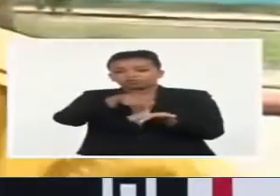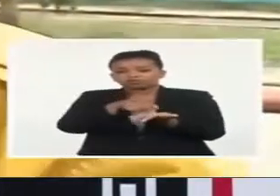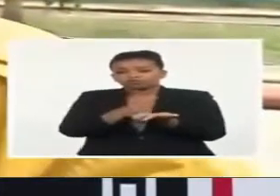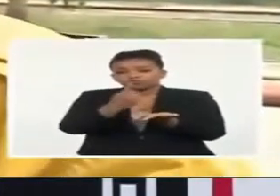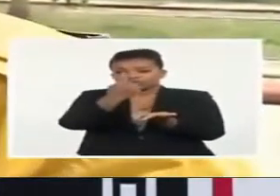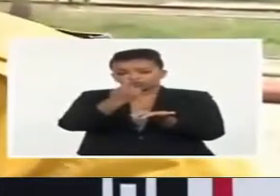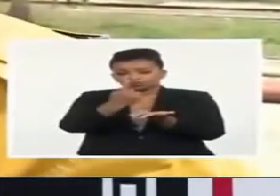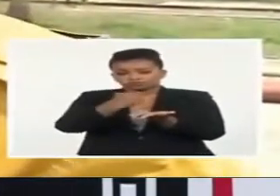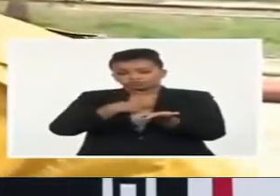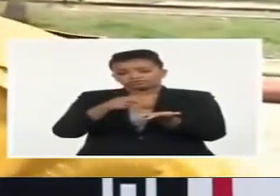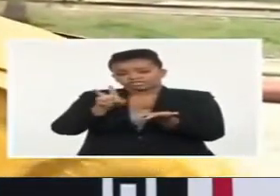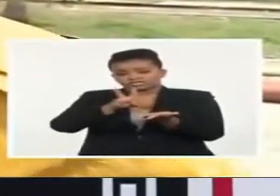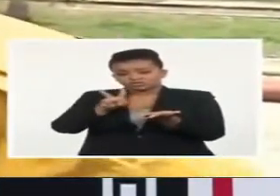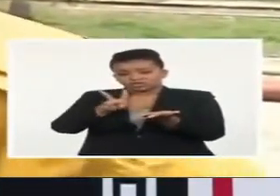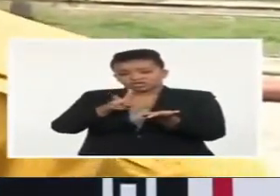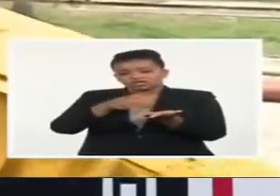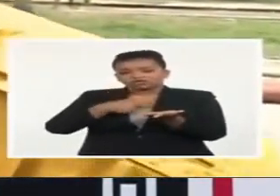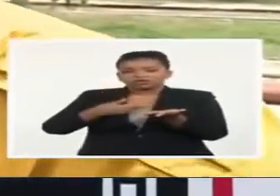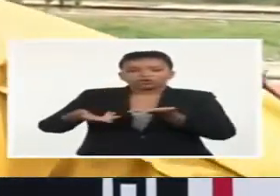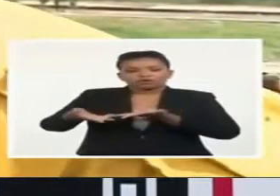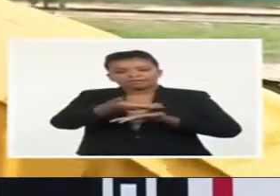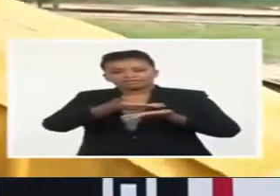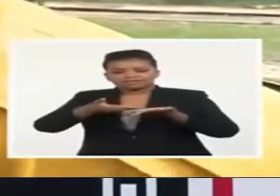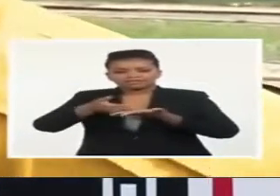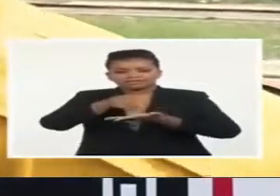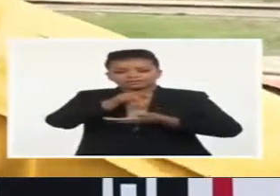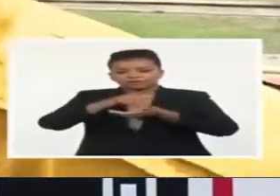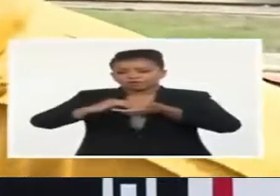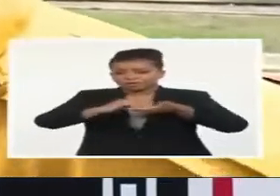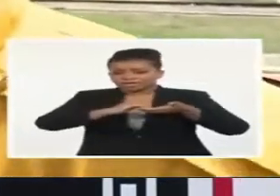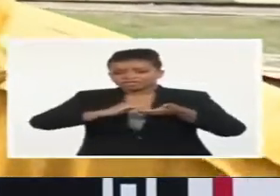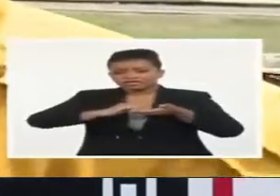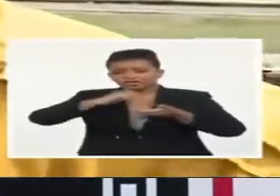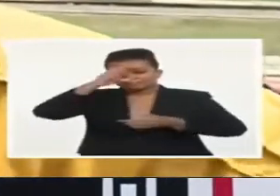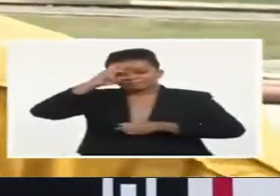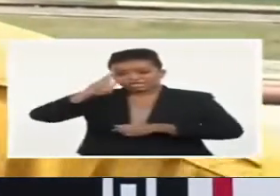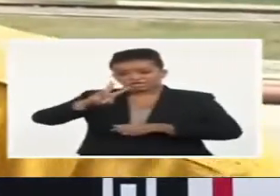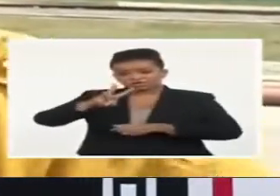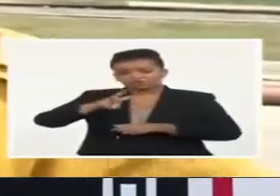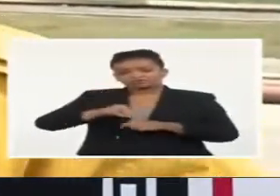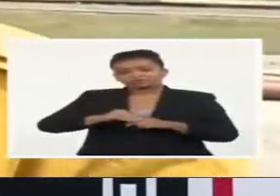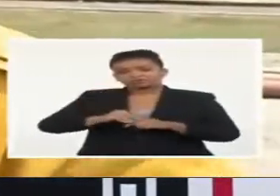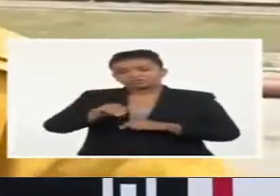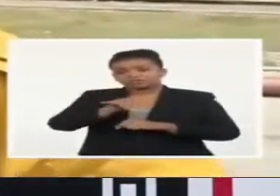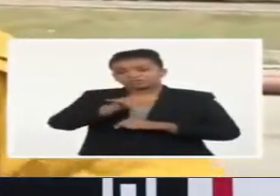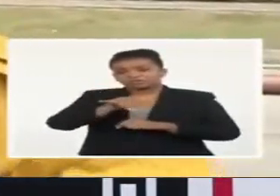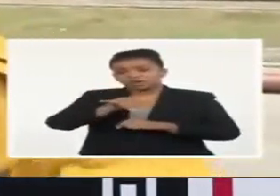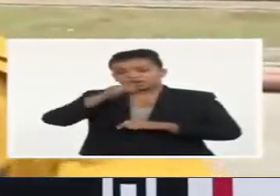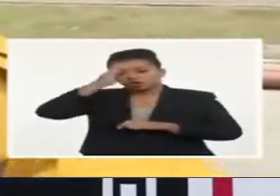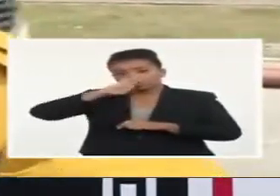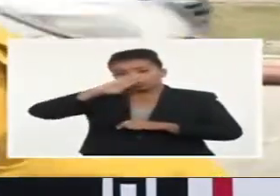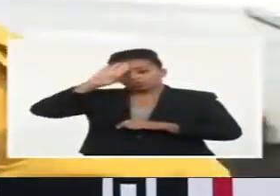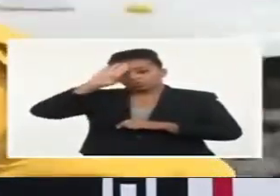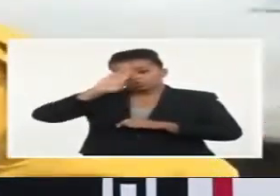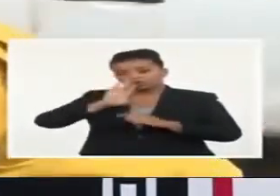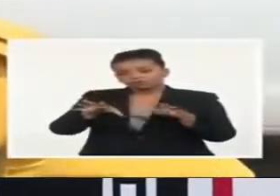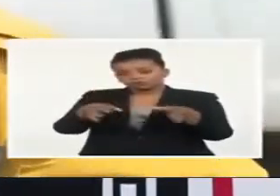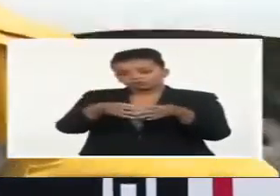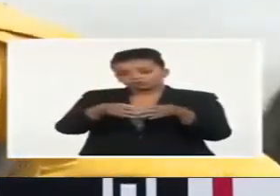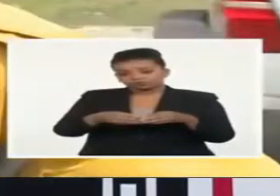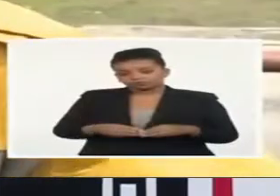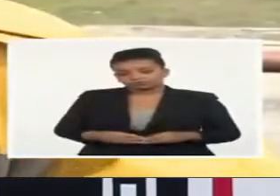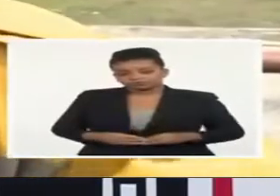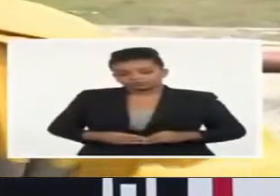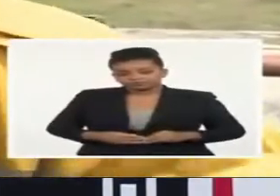tenía el power tan grande como para eso. No tenía petróleo el tanque para arrancarla.